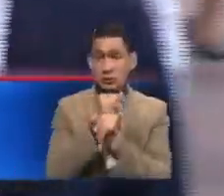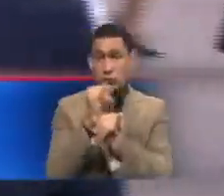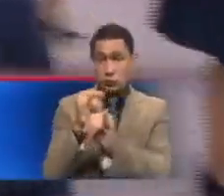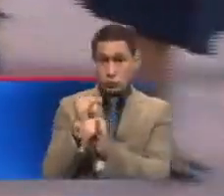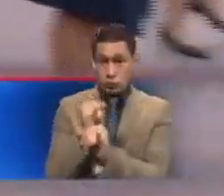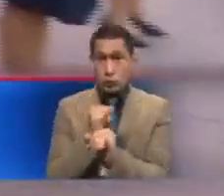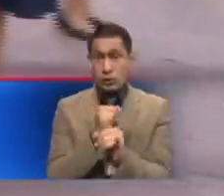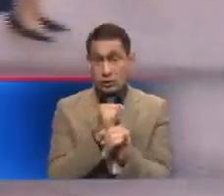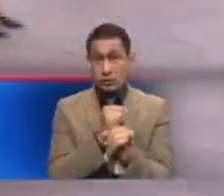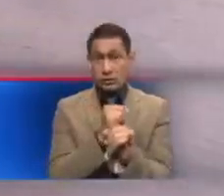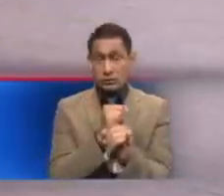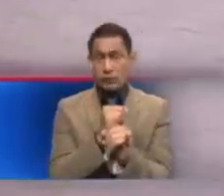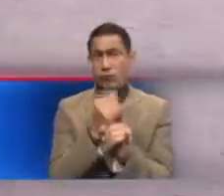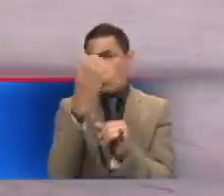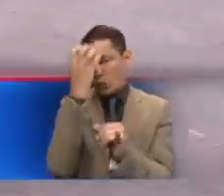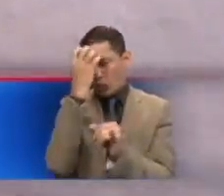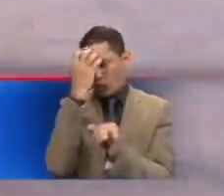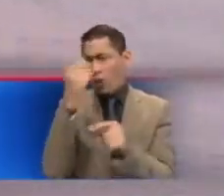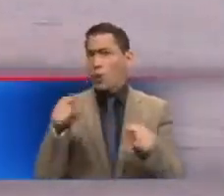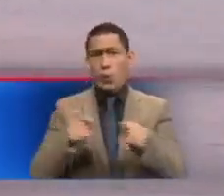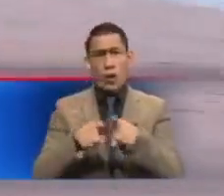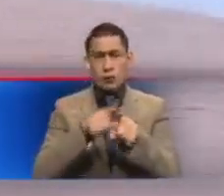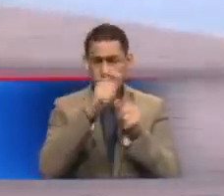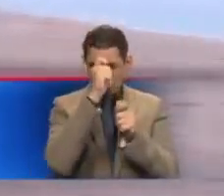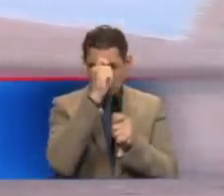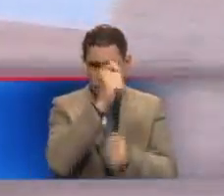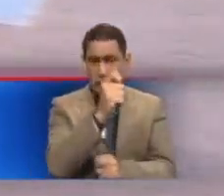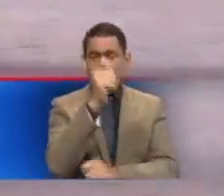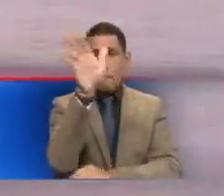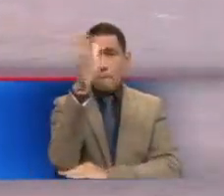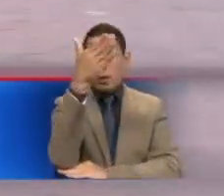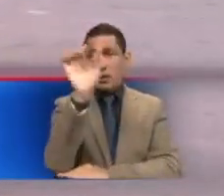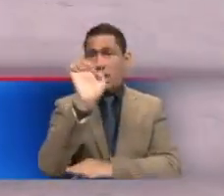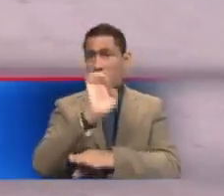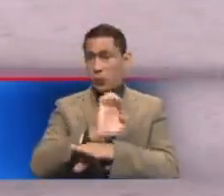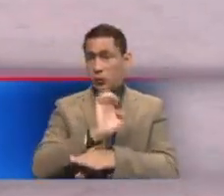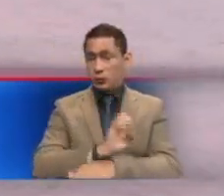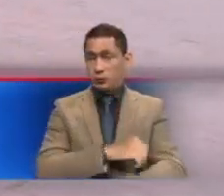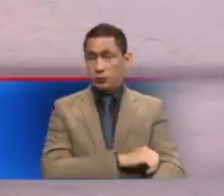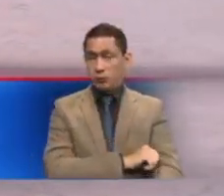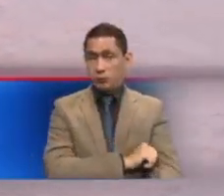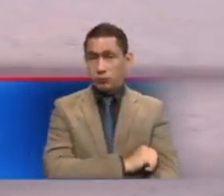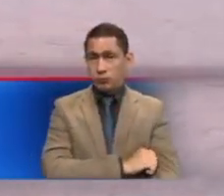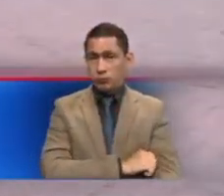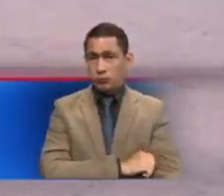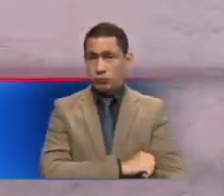mismo evento y con el mismo sentimiento. Y hablábamos justamente con